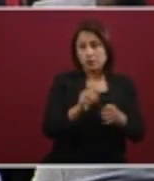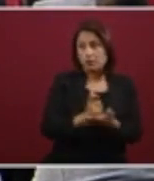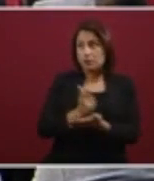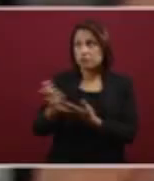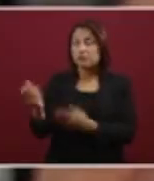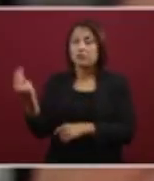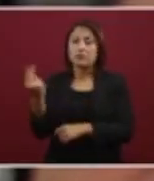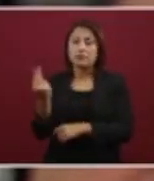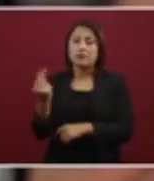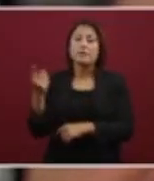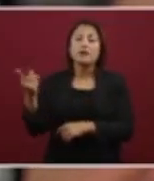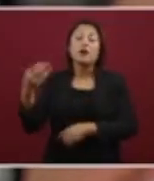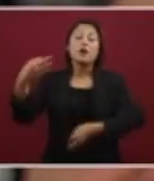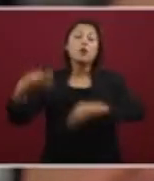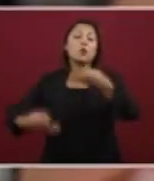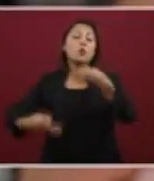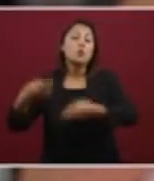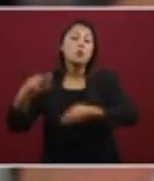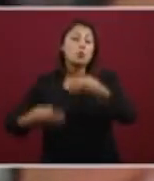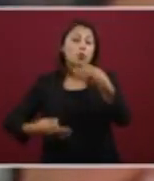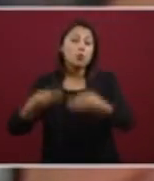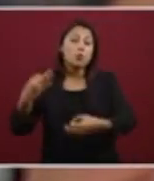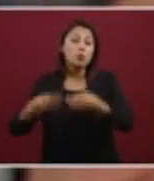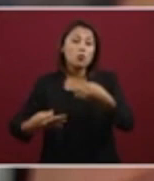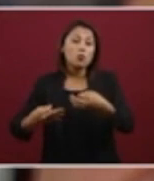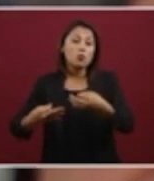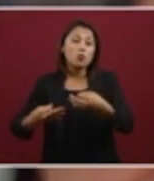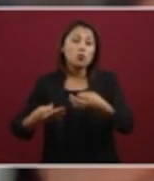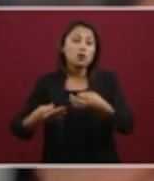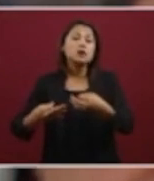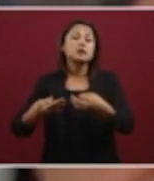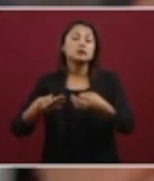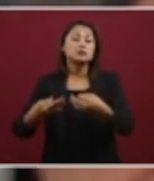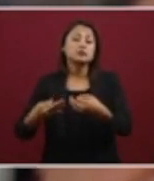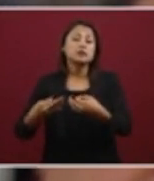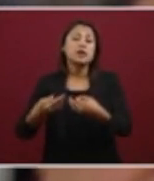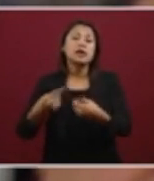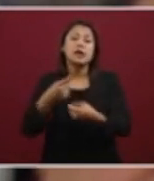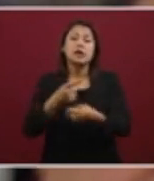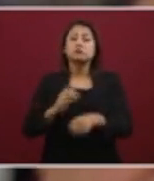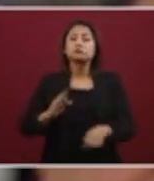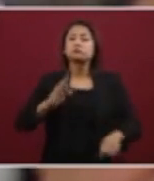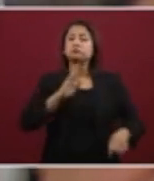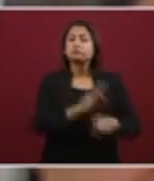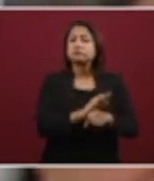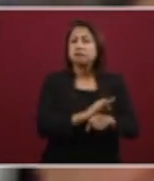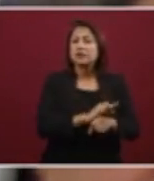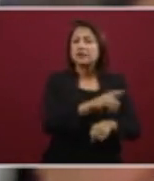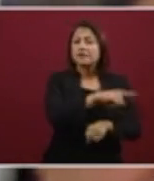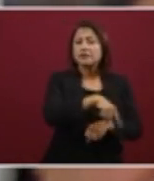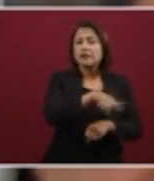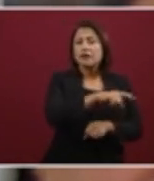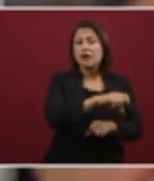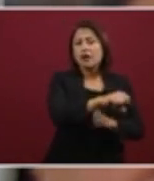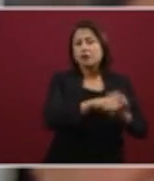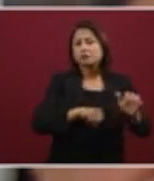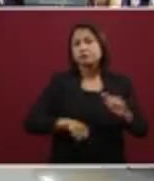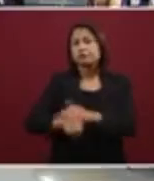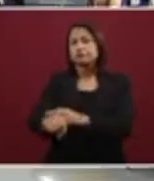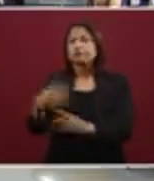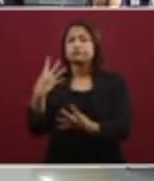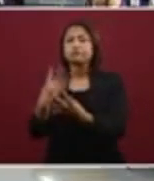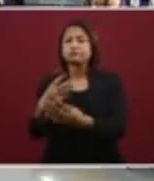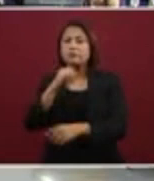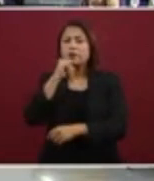funcionario una suspensión definitiva para que no pueda ser arrestado y tampoco pueda presentar ante